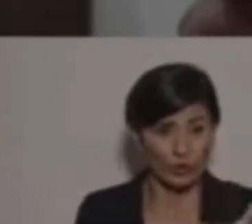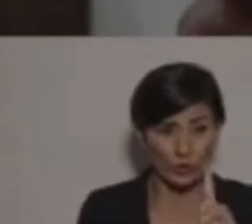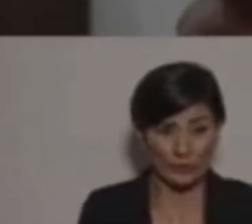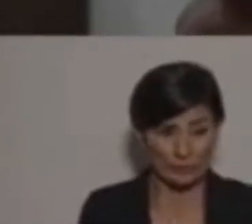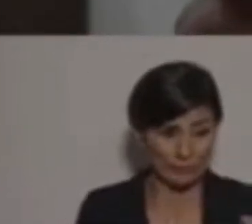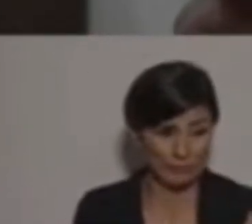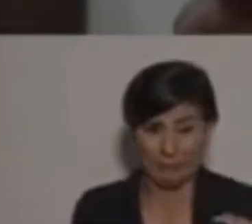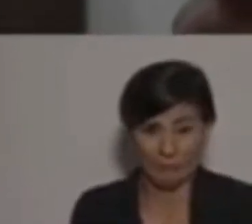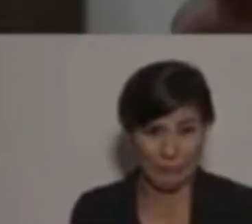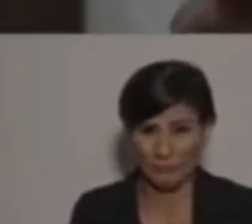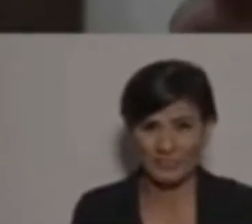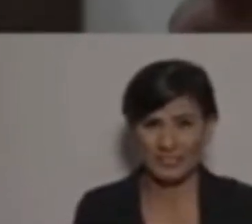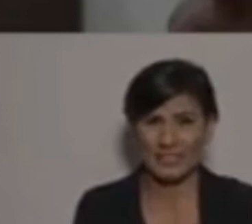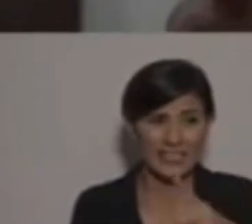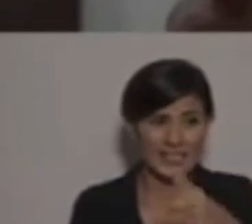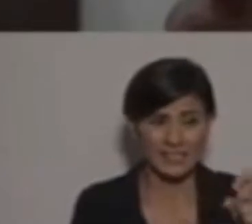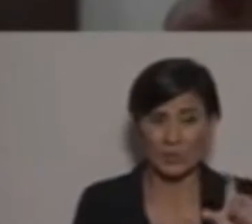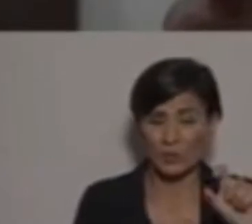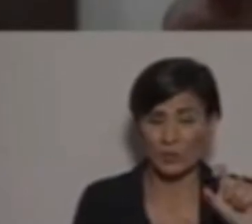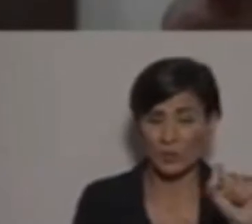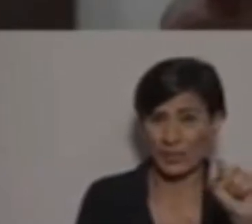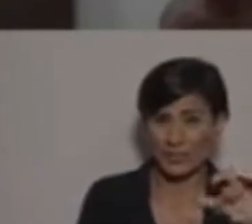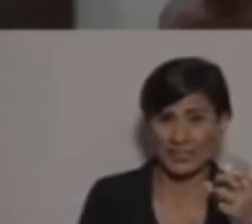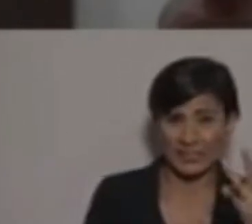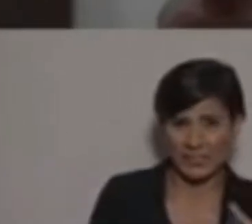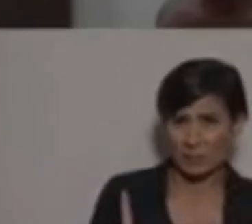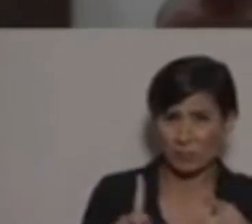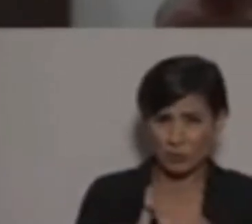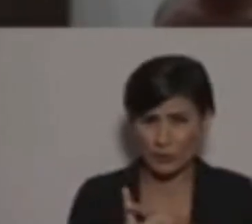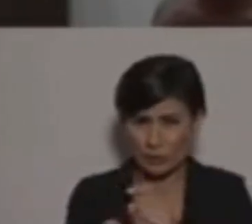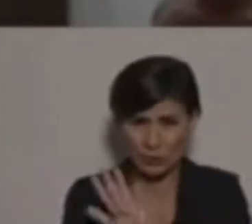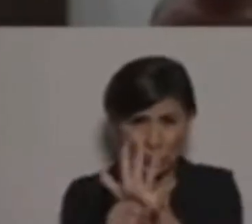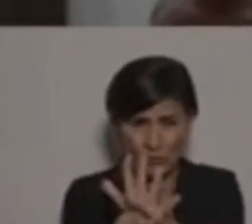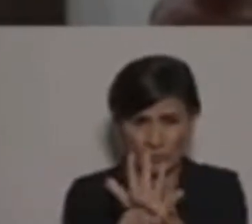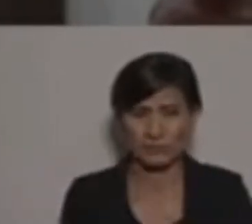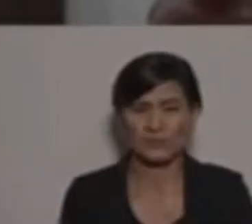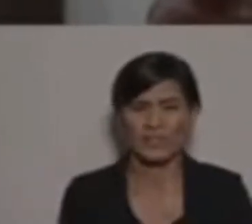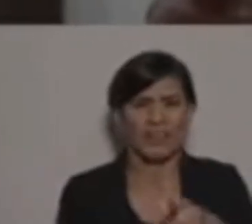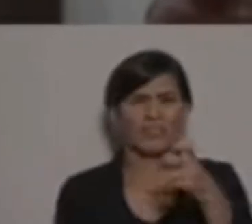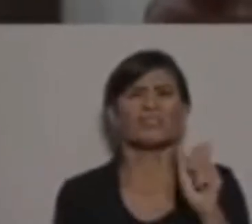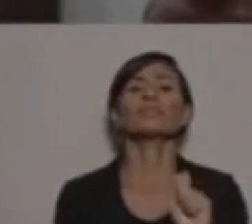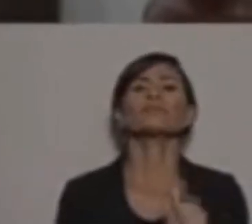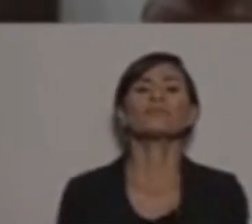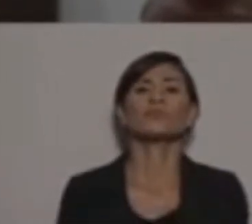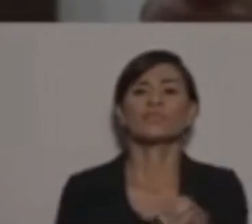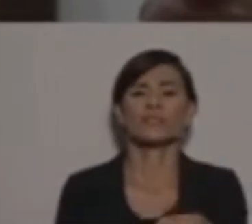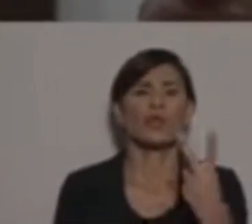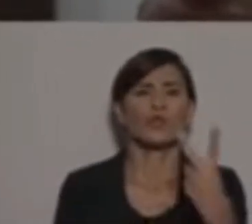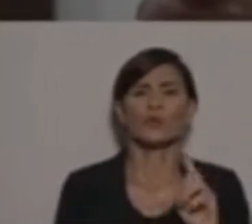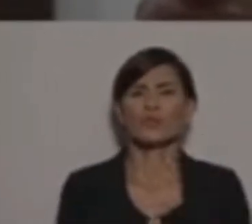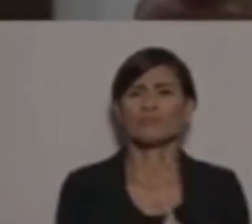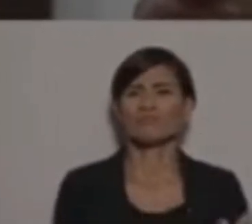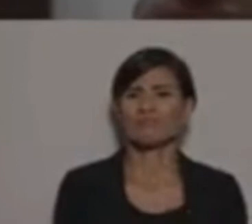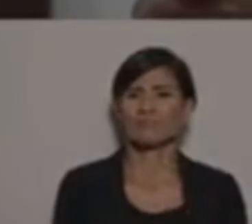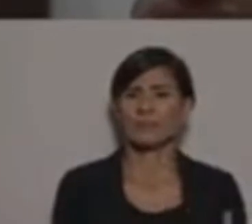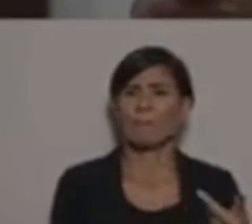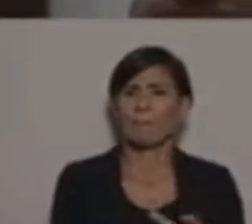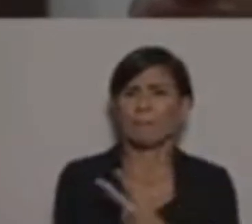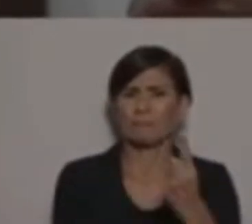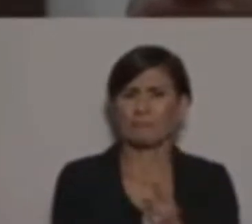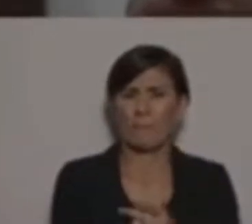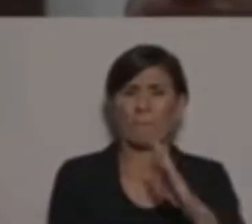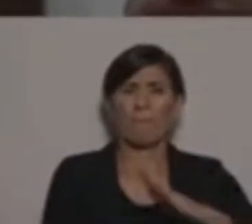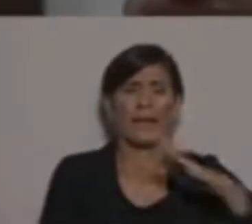pasado 17 de marzo y hasta el 26 de mayo, más de dos meses después, apenas se acumularon 121 casos positivos. En